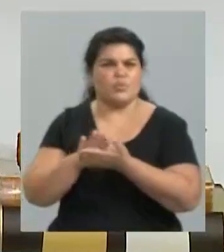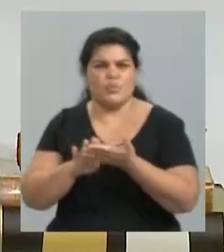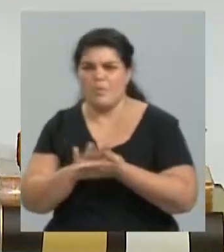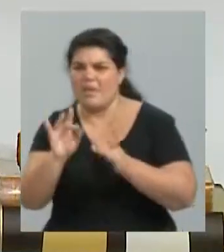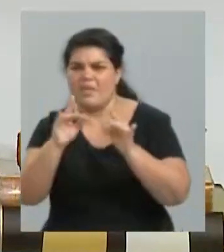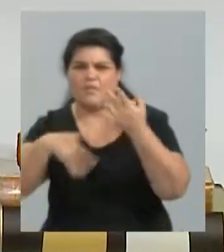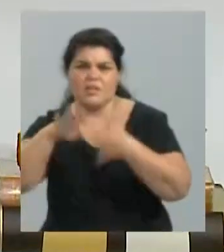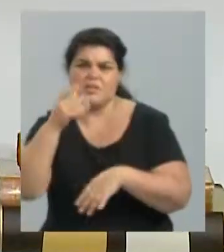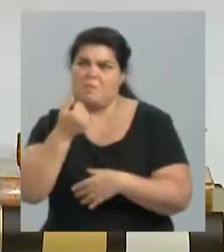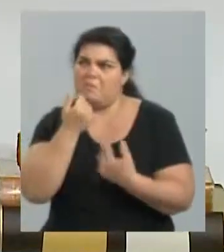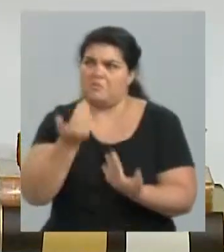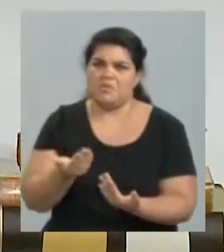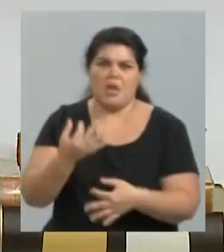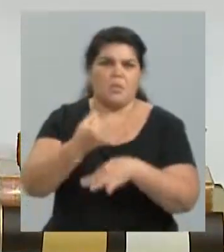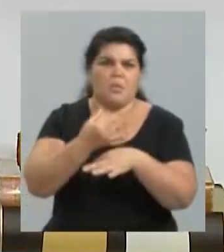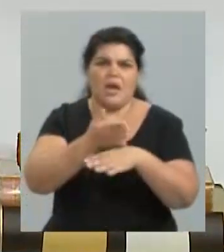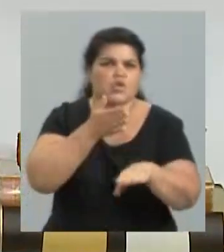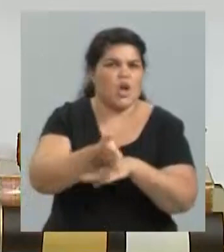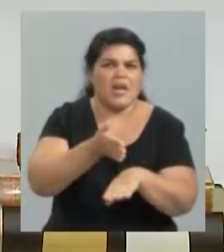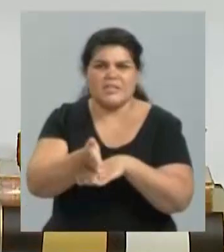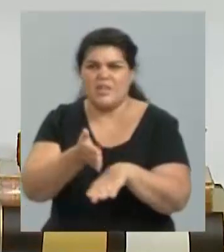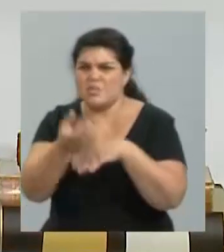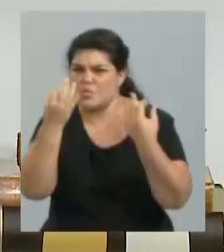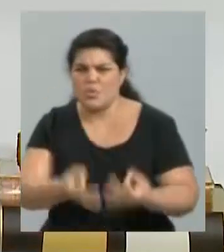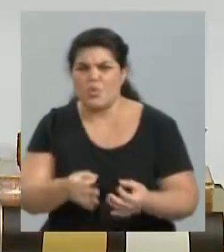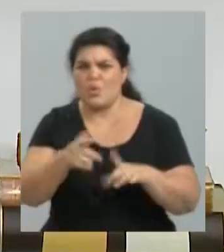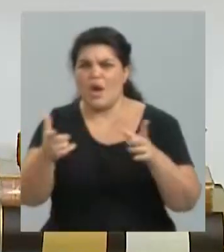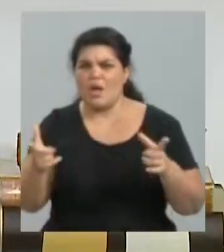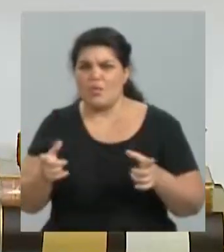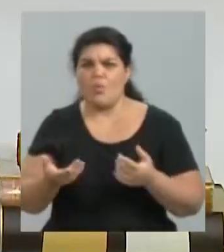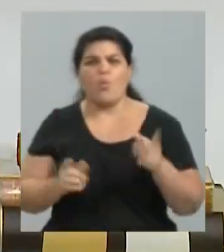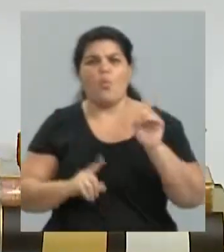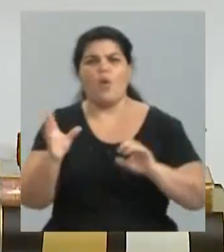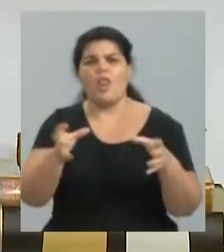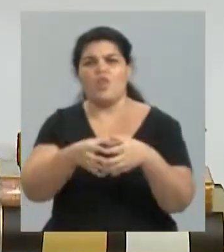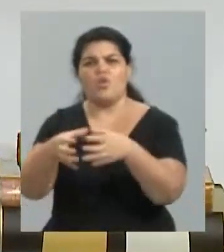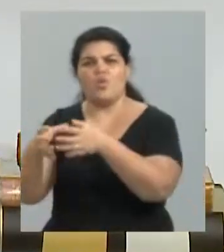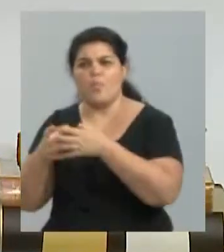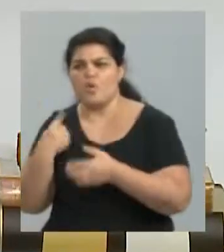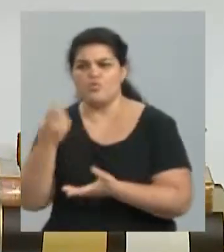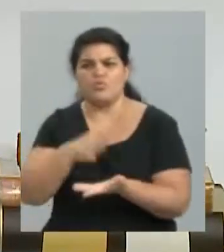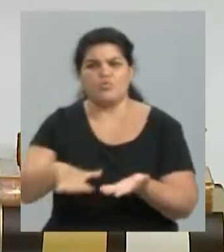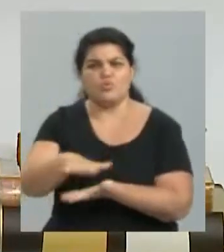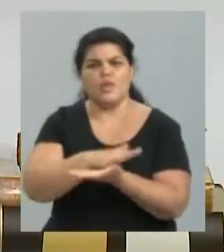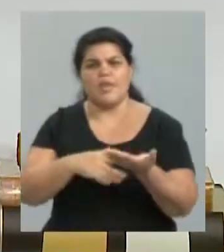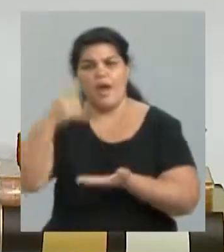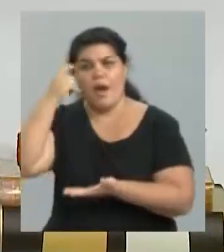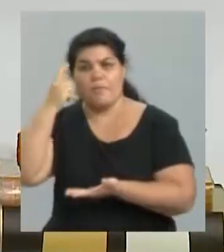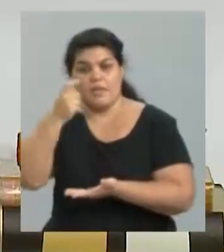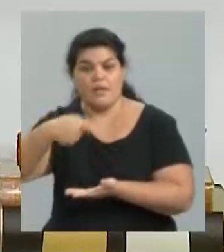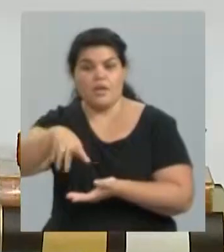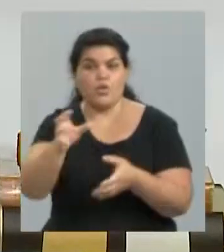la educación. Digo, hay colectivos en los cuales todavía hay un montón de cosas por aprender nosotros como sociedad y los colectivos por avanzar,